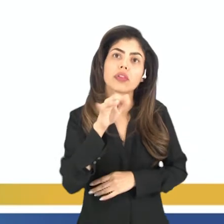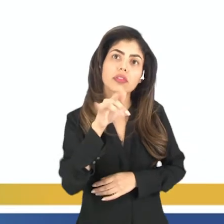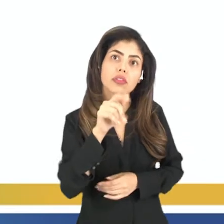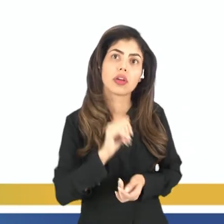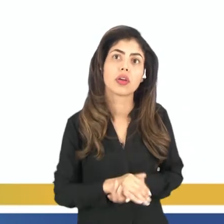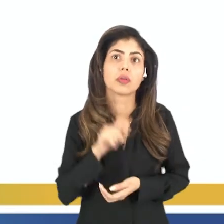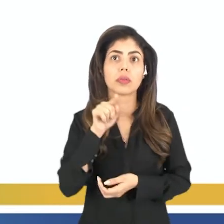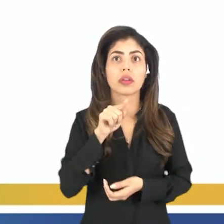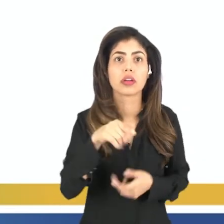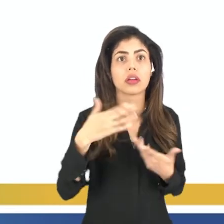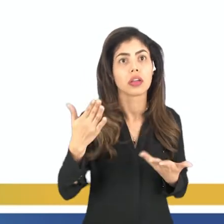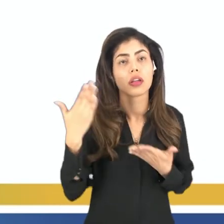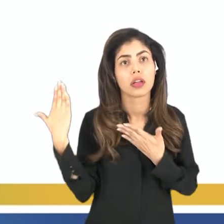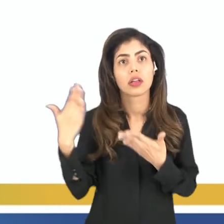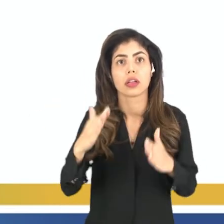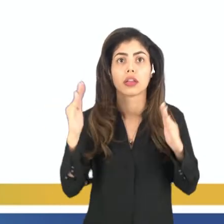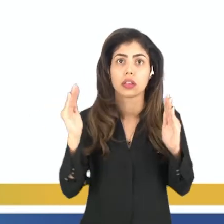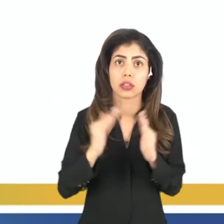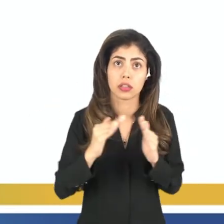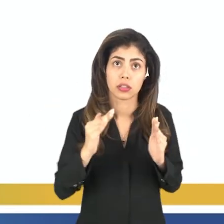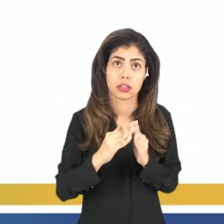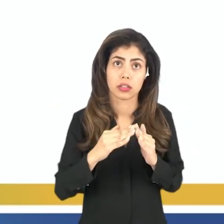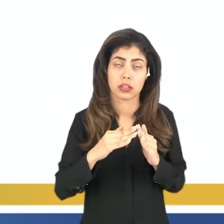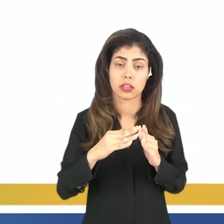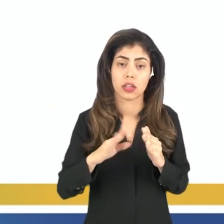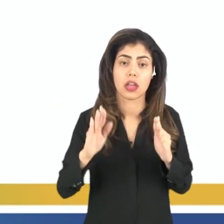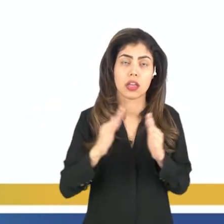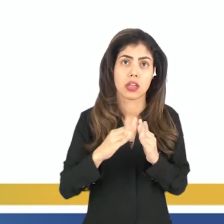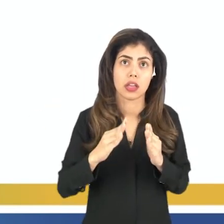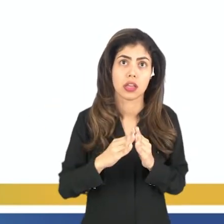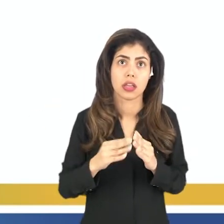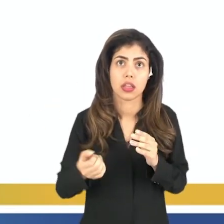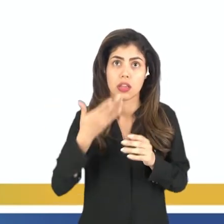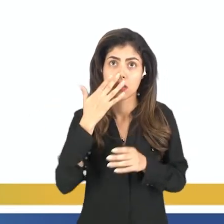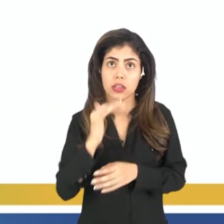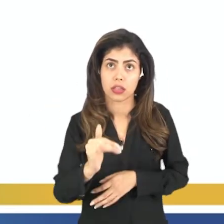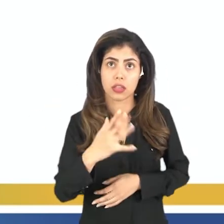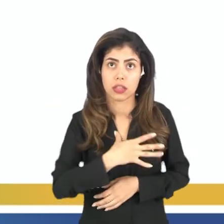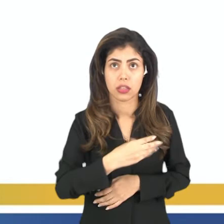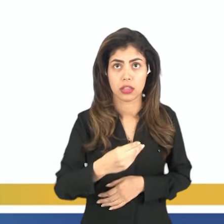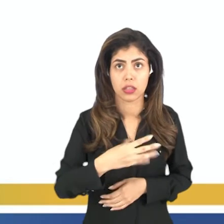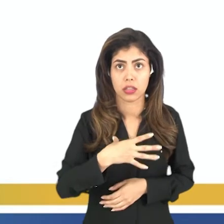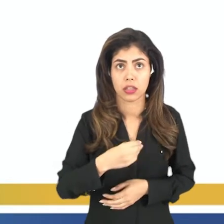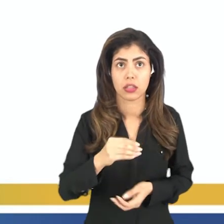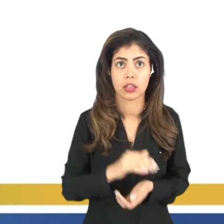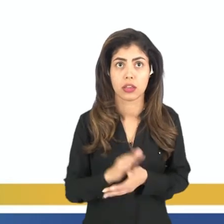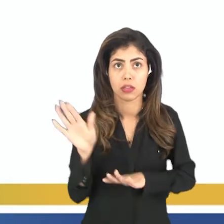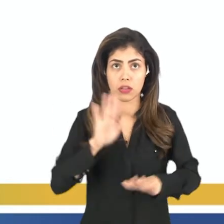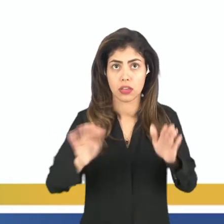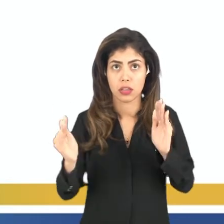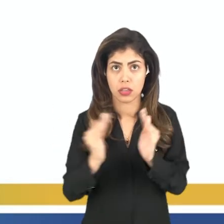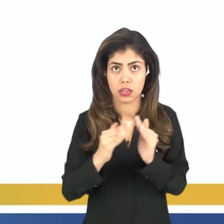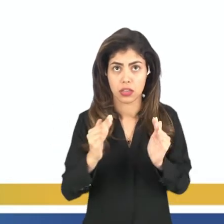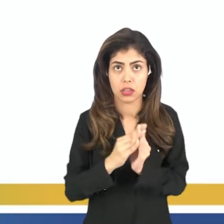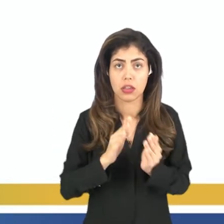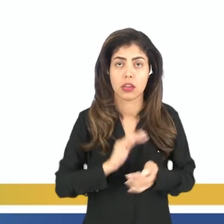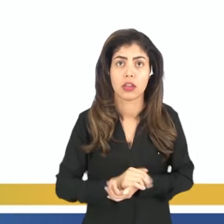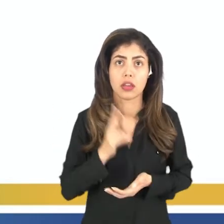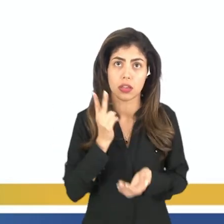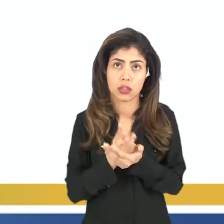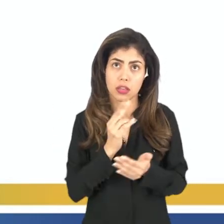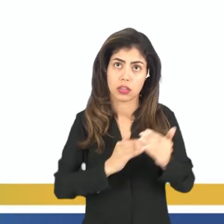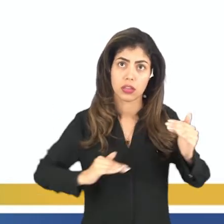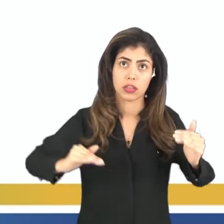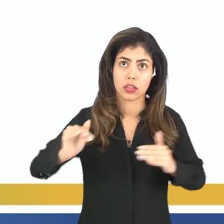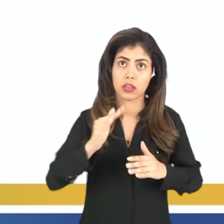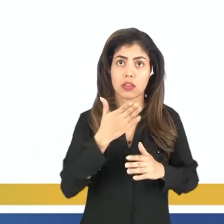Por ello, se la destinó a labores domésticas, como la crianza de los hijos y hijas y el cuidado de la casa, que se